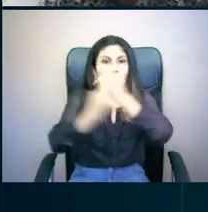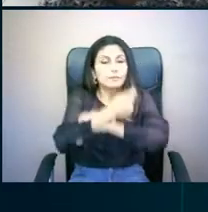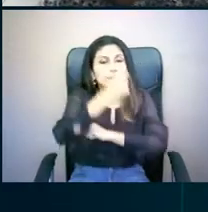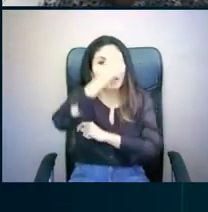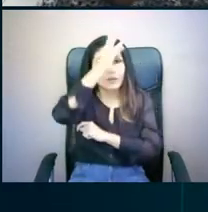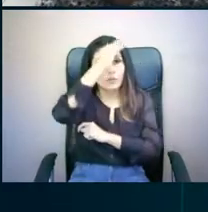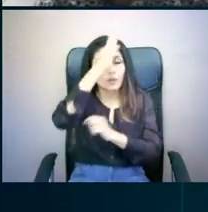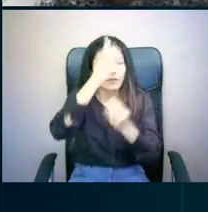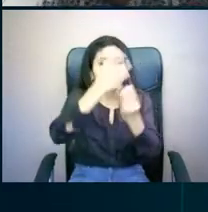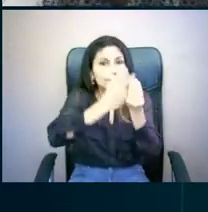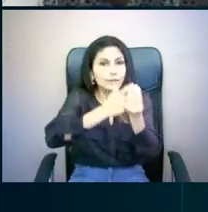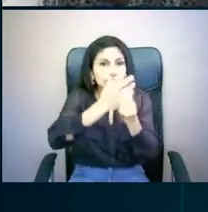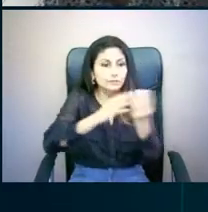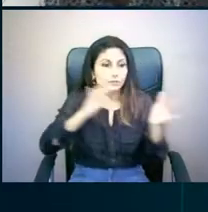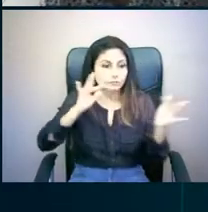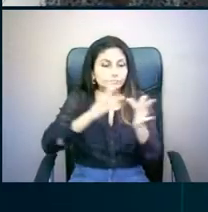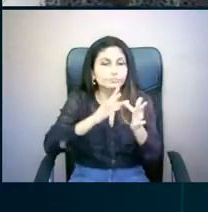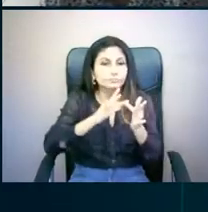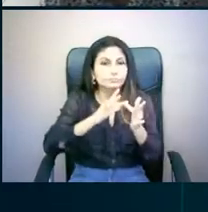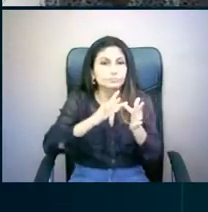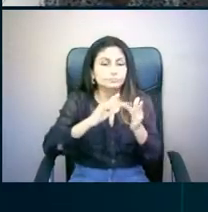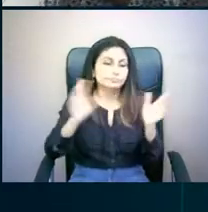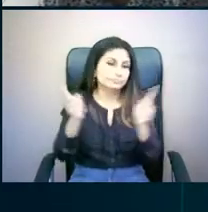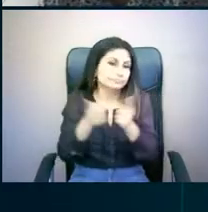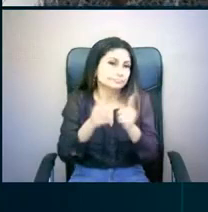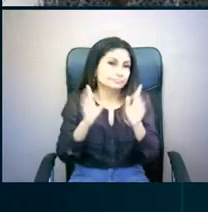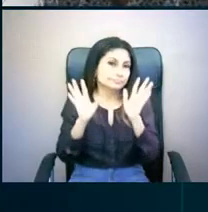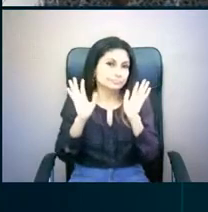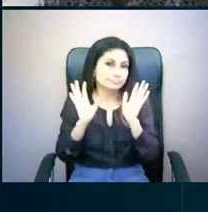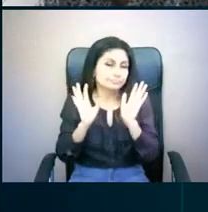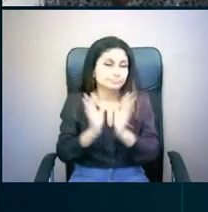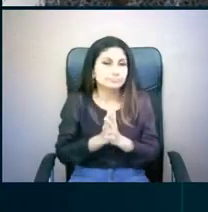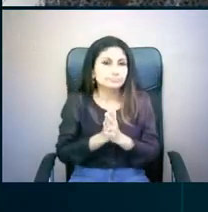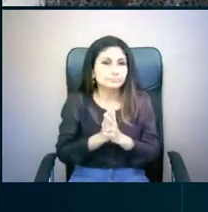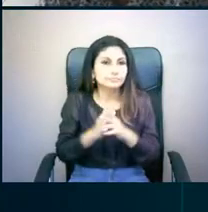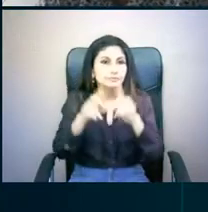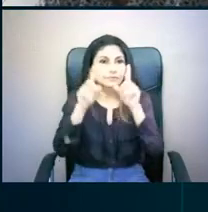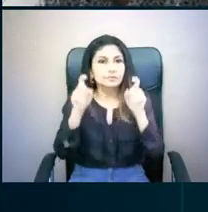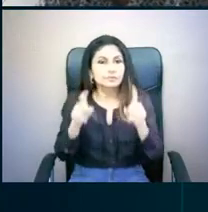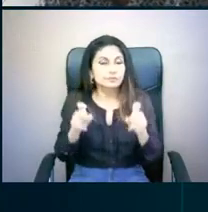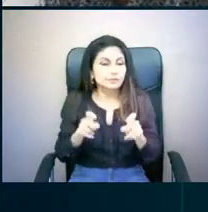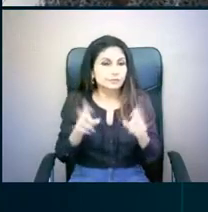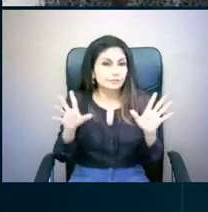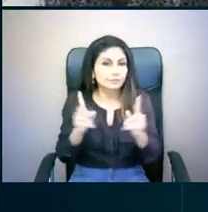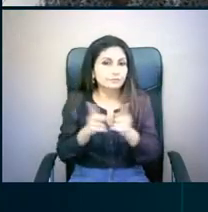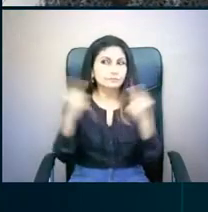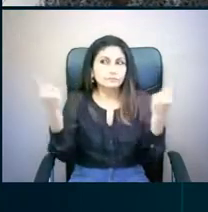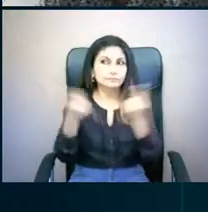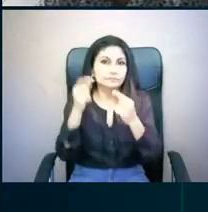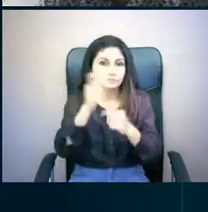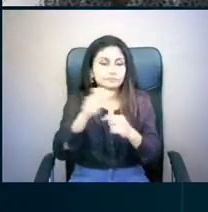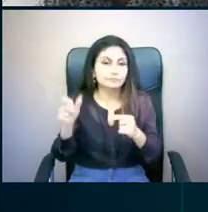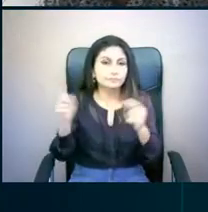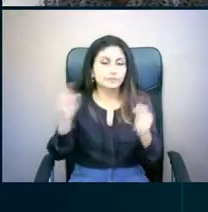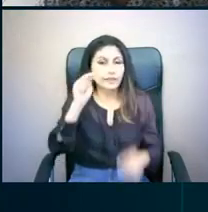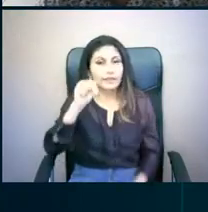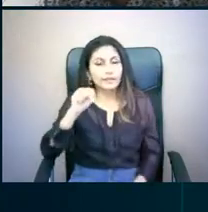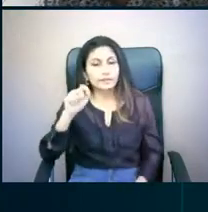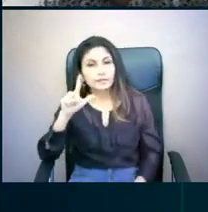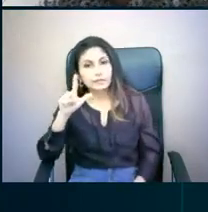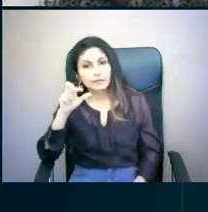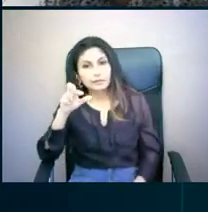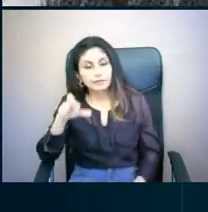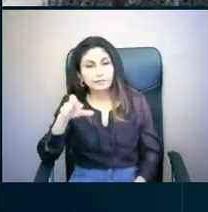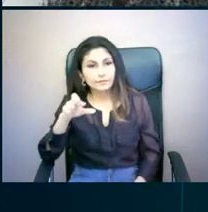de máquina. Si, digamos, es una definición, digamos, muy coloquial en términos de lo que podría ser el NLP, procesamiento natural